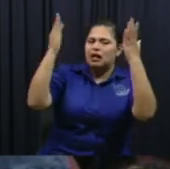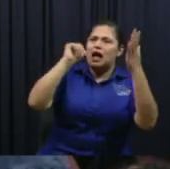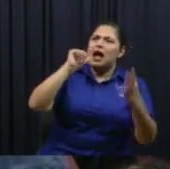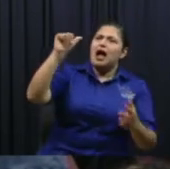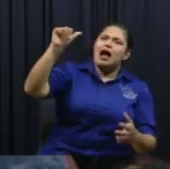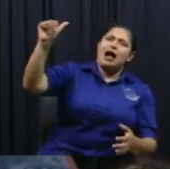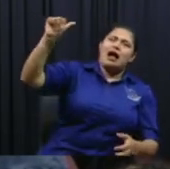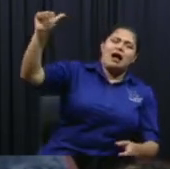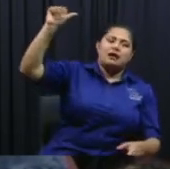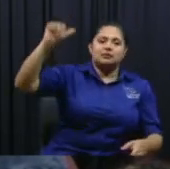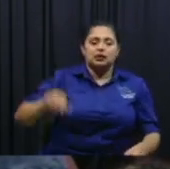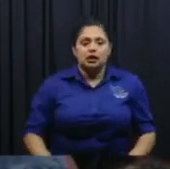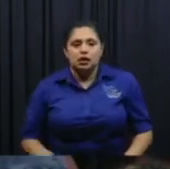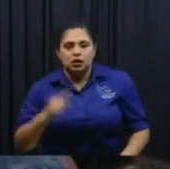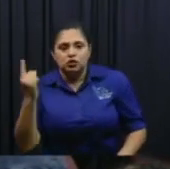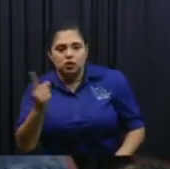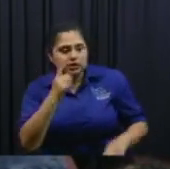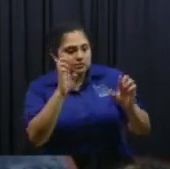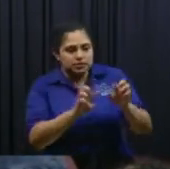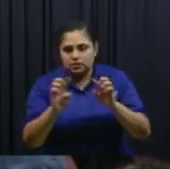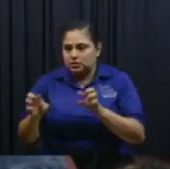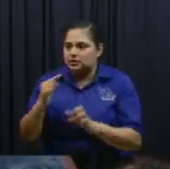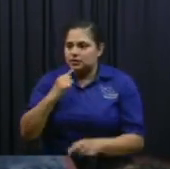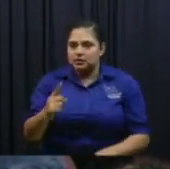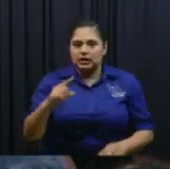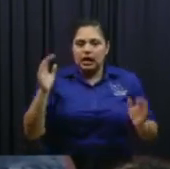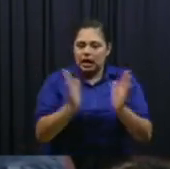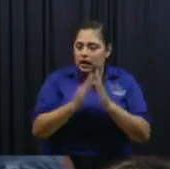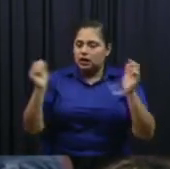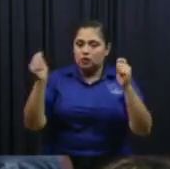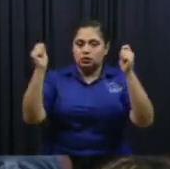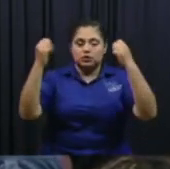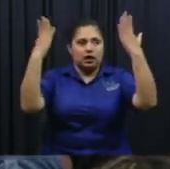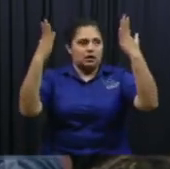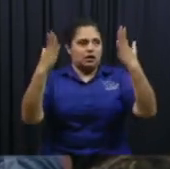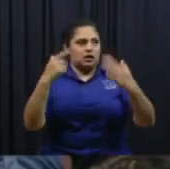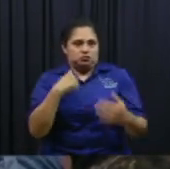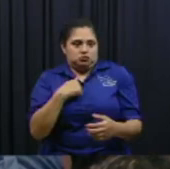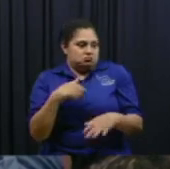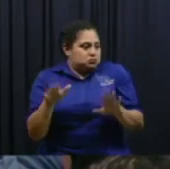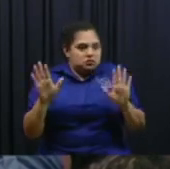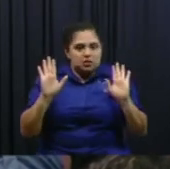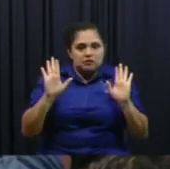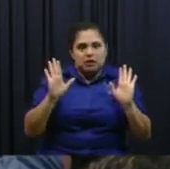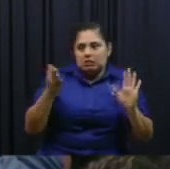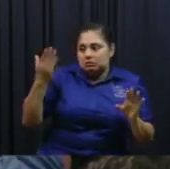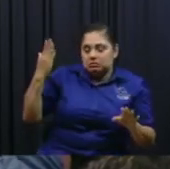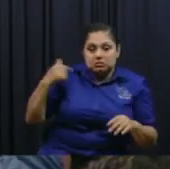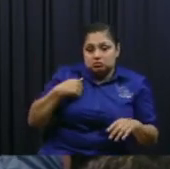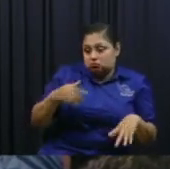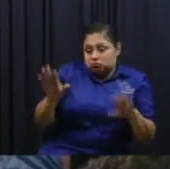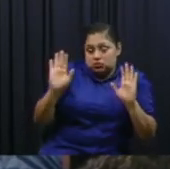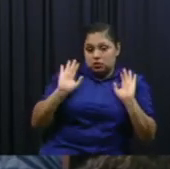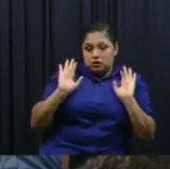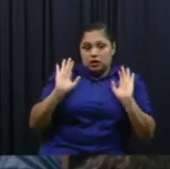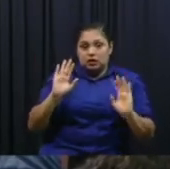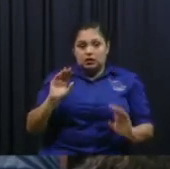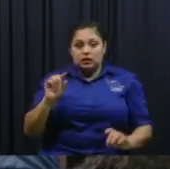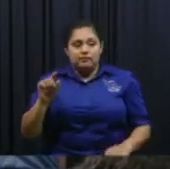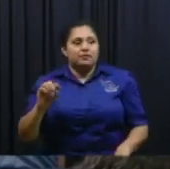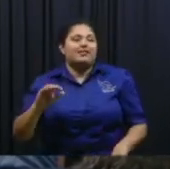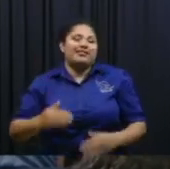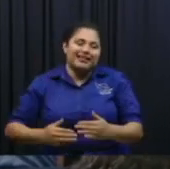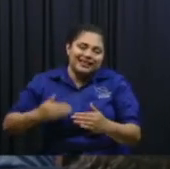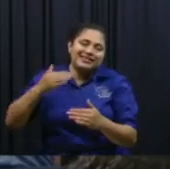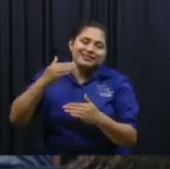aleluya y y ahí yo no sabía que era eso después